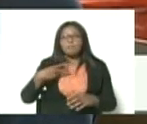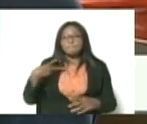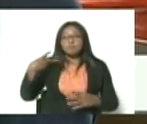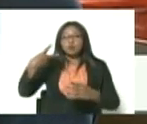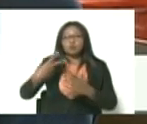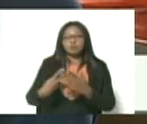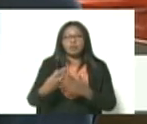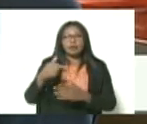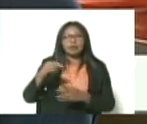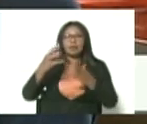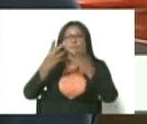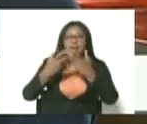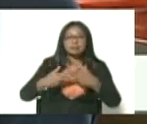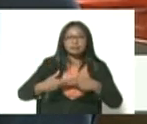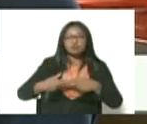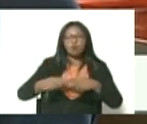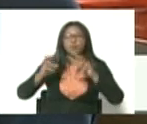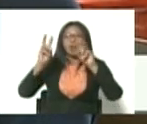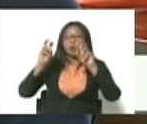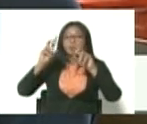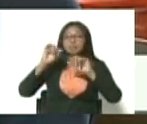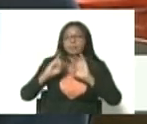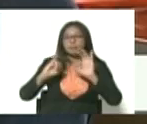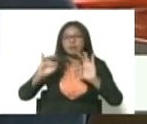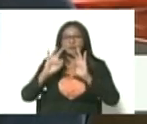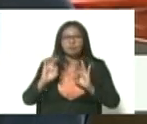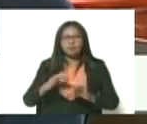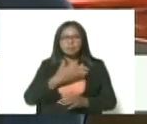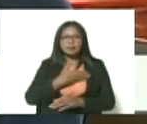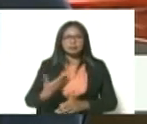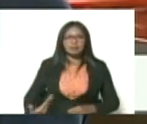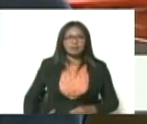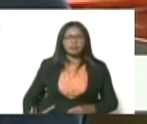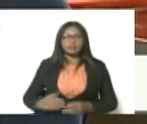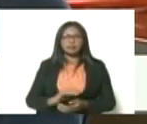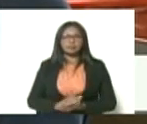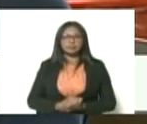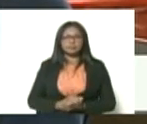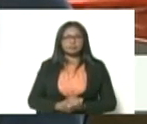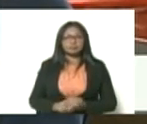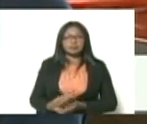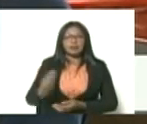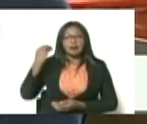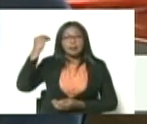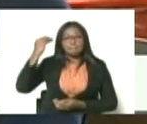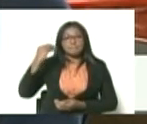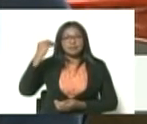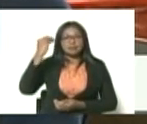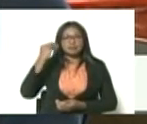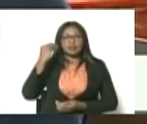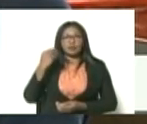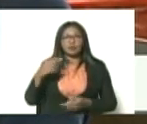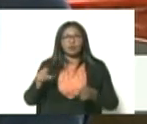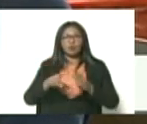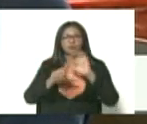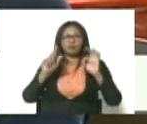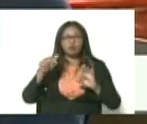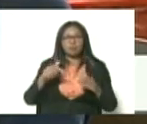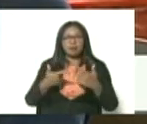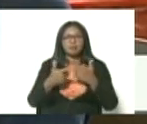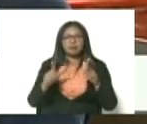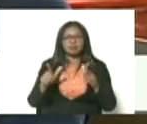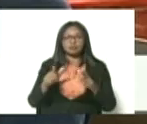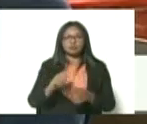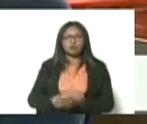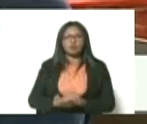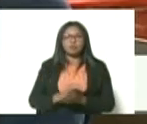su administración y la nueva administración de Biden, ¿se ha pensado la posible liberación de